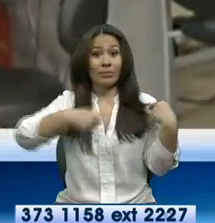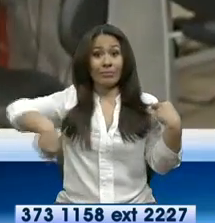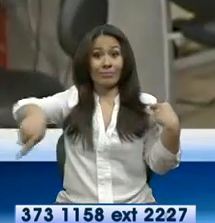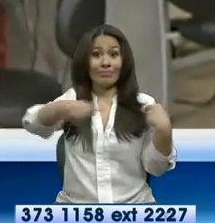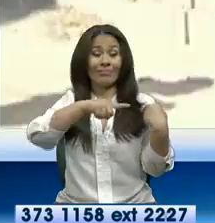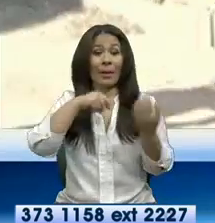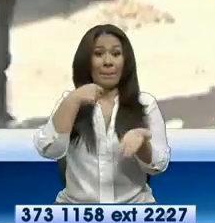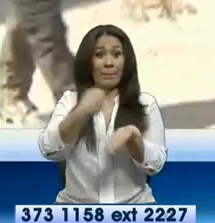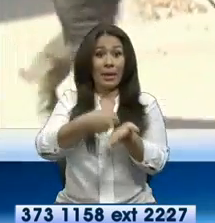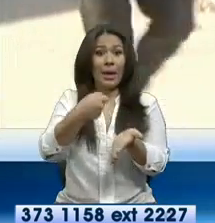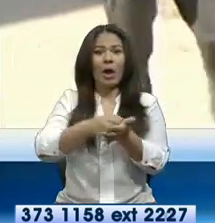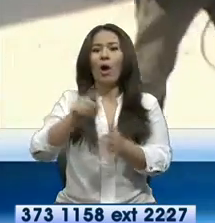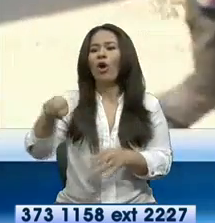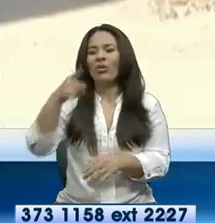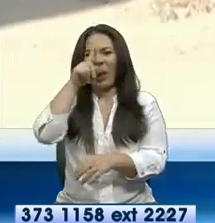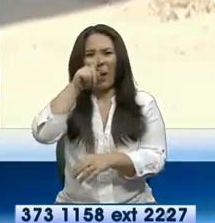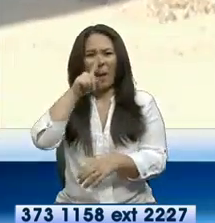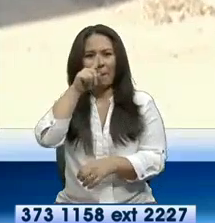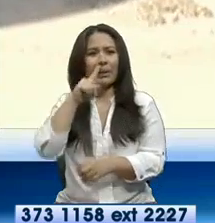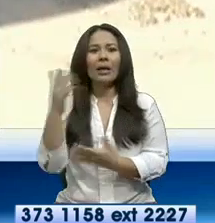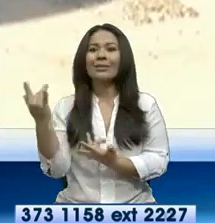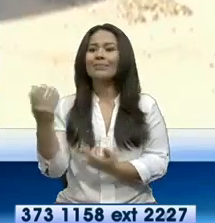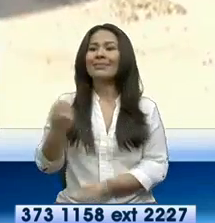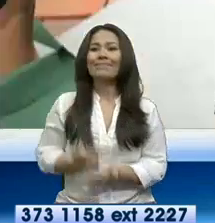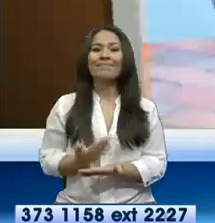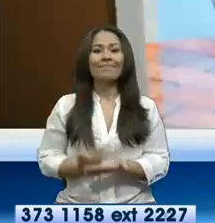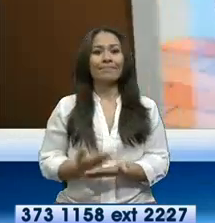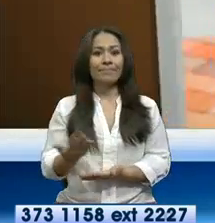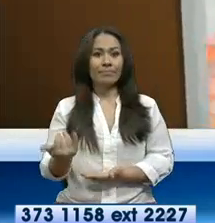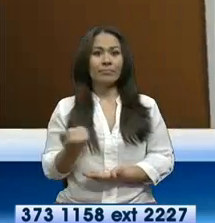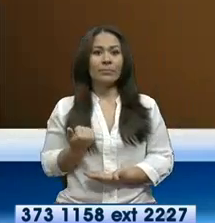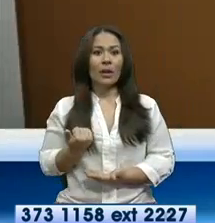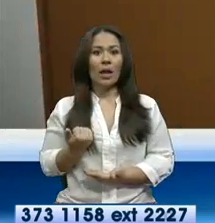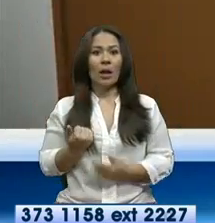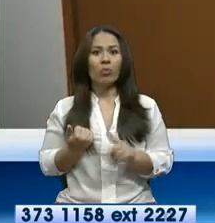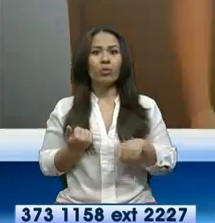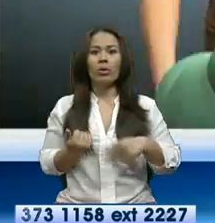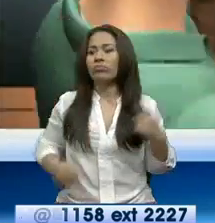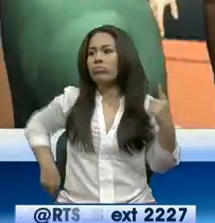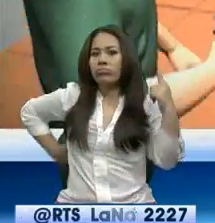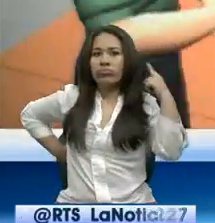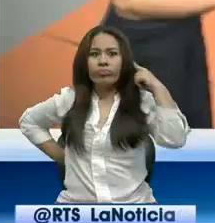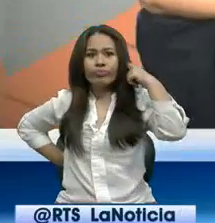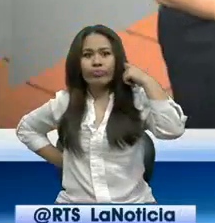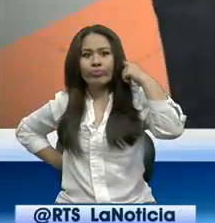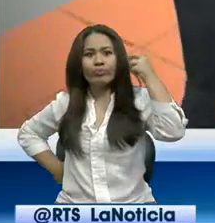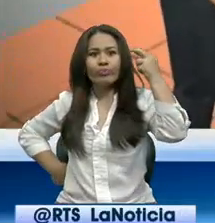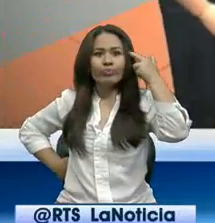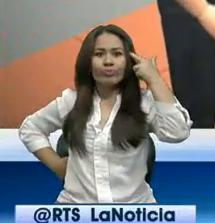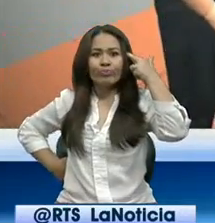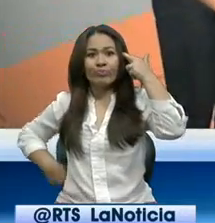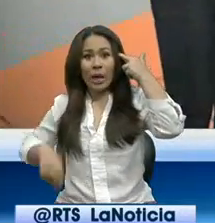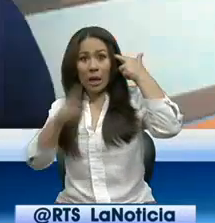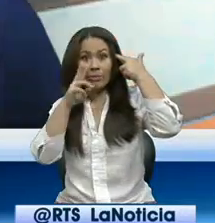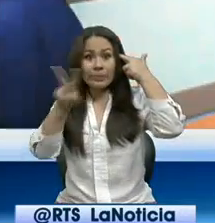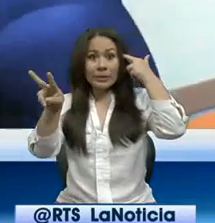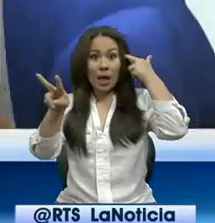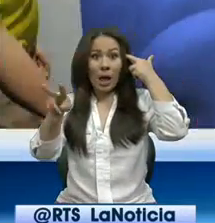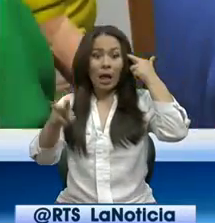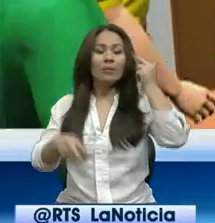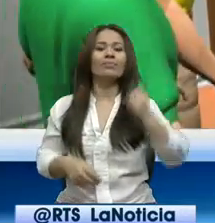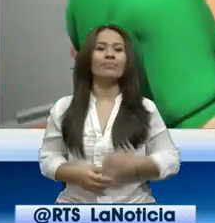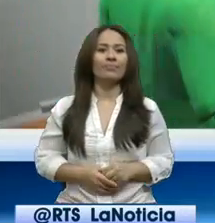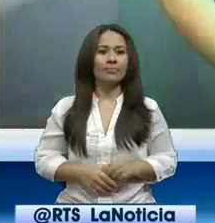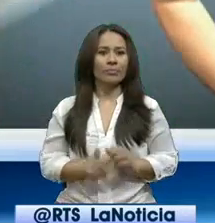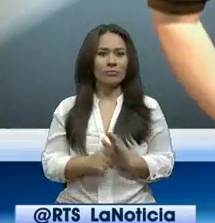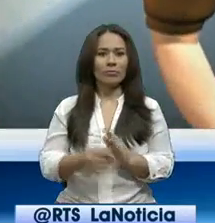el resto eran obreros que esperaban sus pagos. Entró con el arma a la cabeza con la persona, que el trabajador que